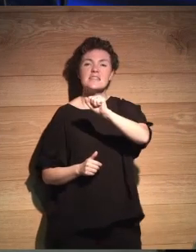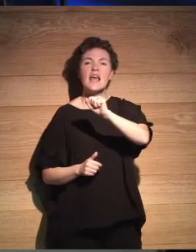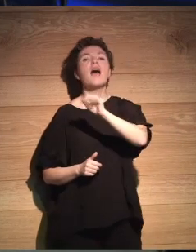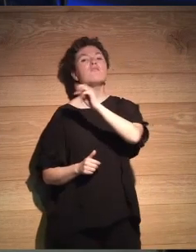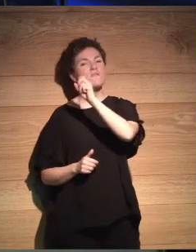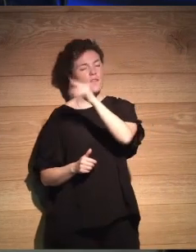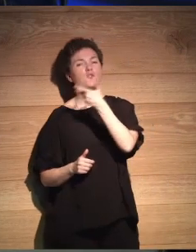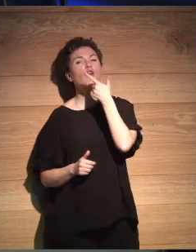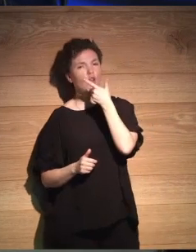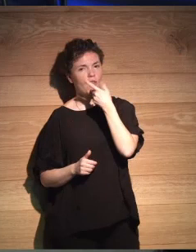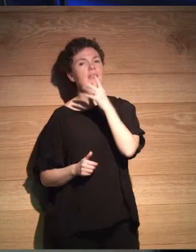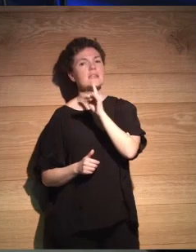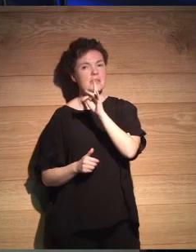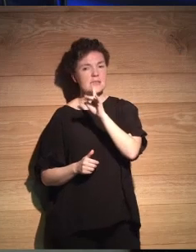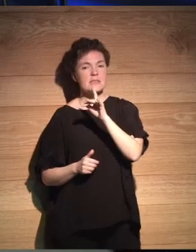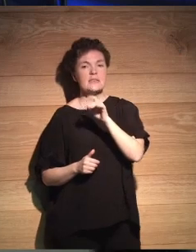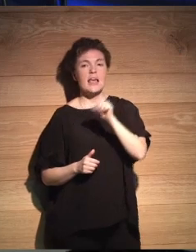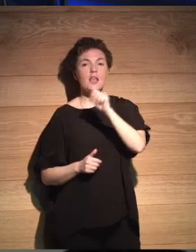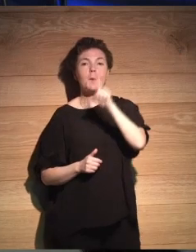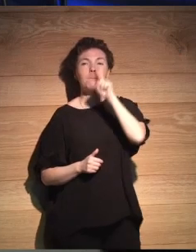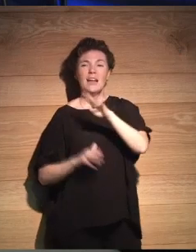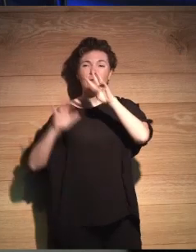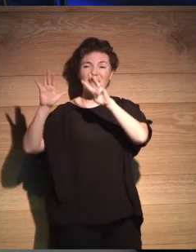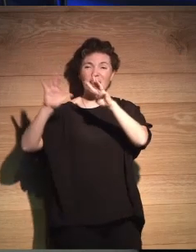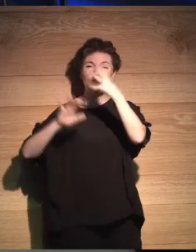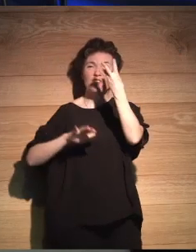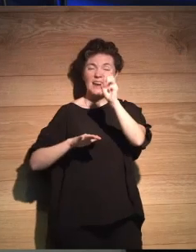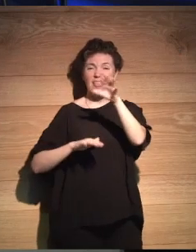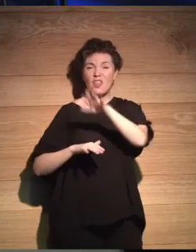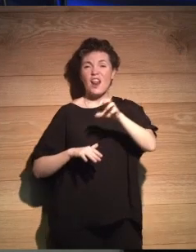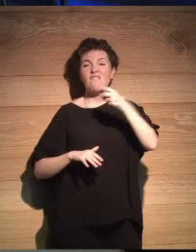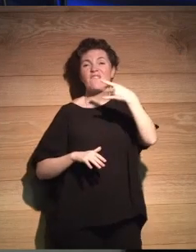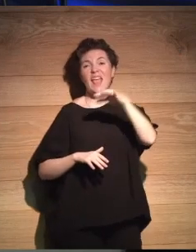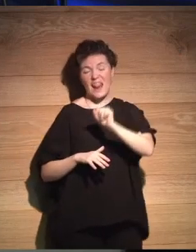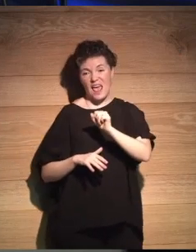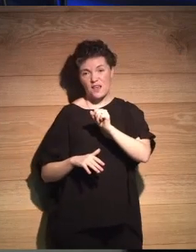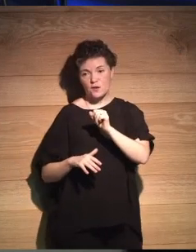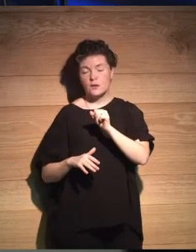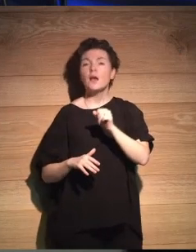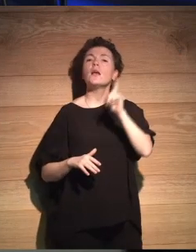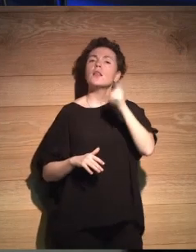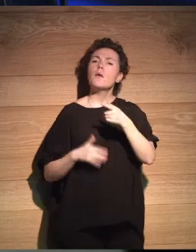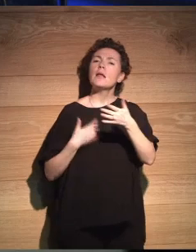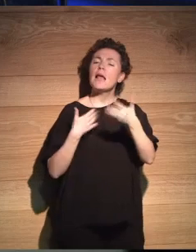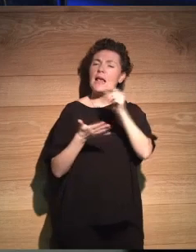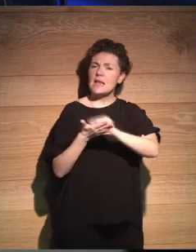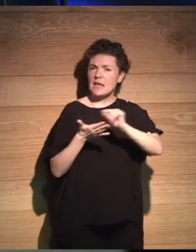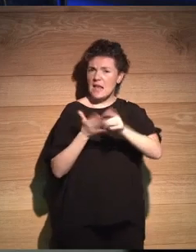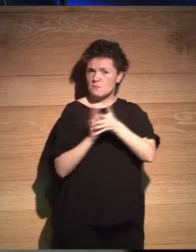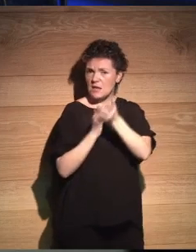conocieron a principios de los años 30 en Viena, porque Philby estuvo en esa época en Viena, lo cuenta también en su